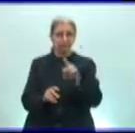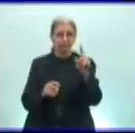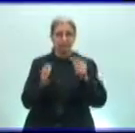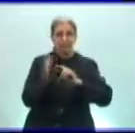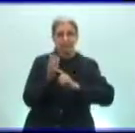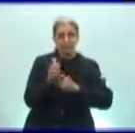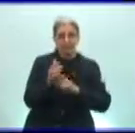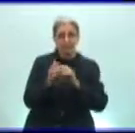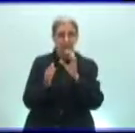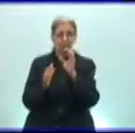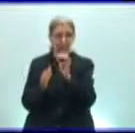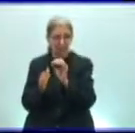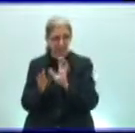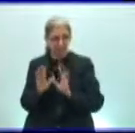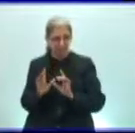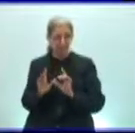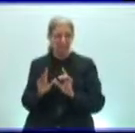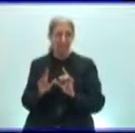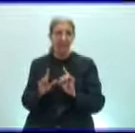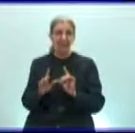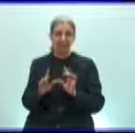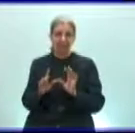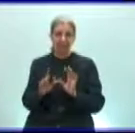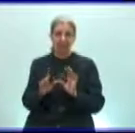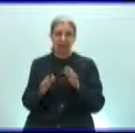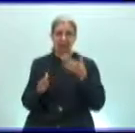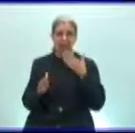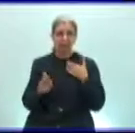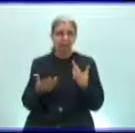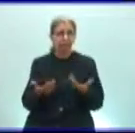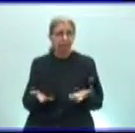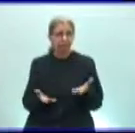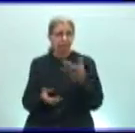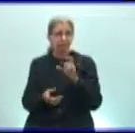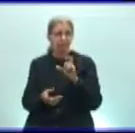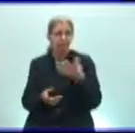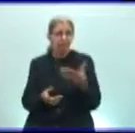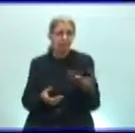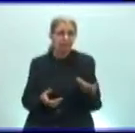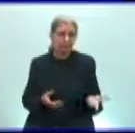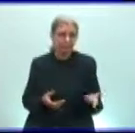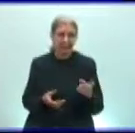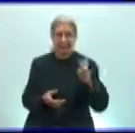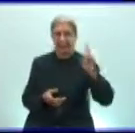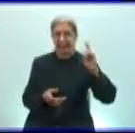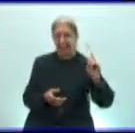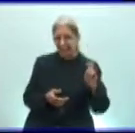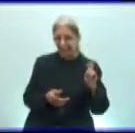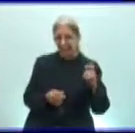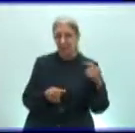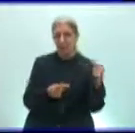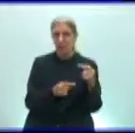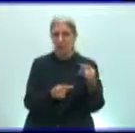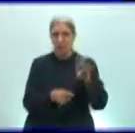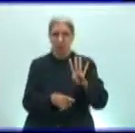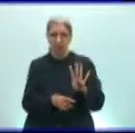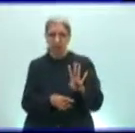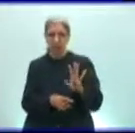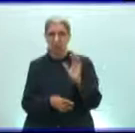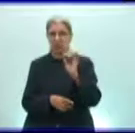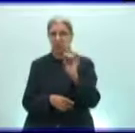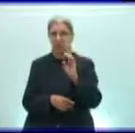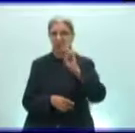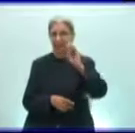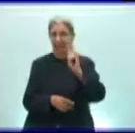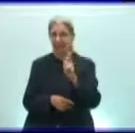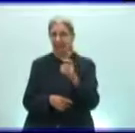igual a 0. Y este producto es igual a 0 cuando x igual a 4 o cuando x igual a menos 3.